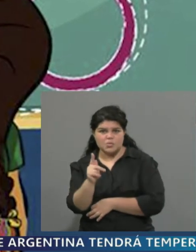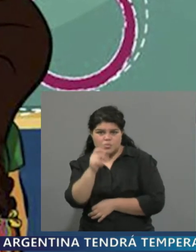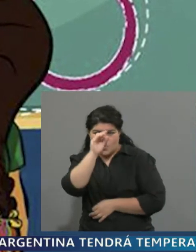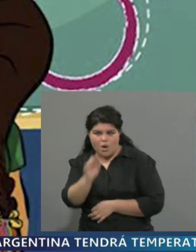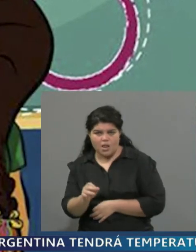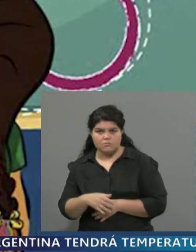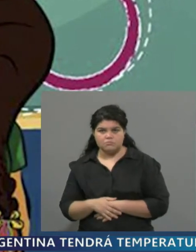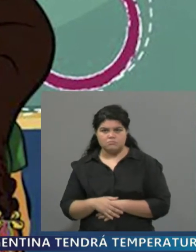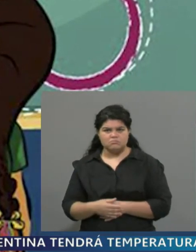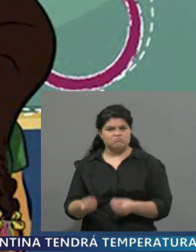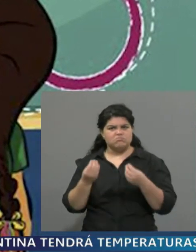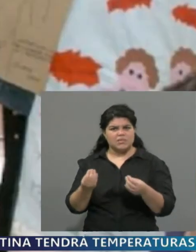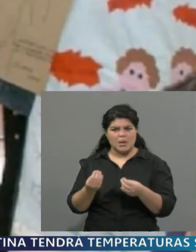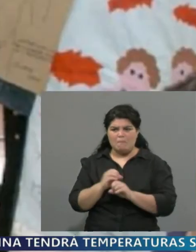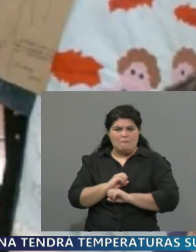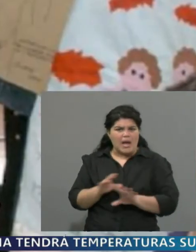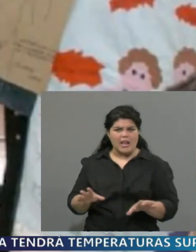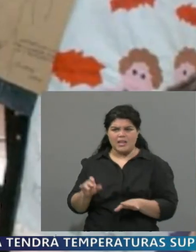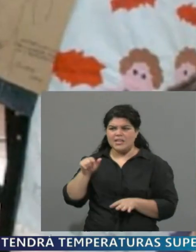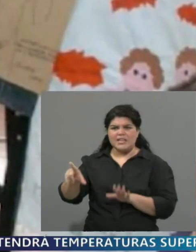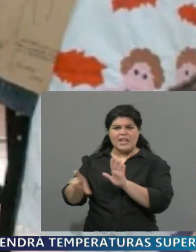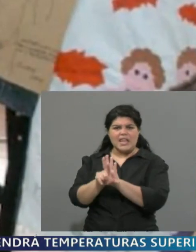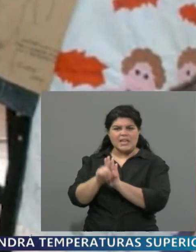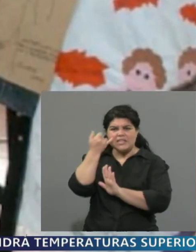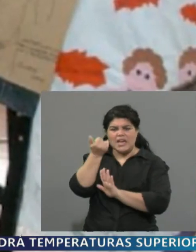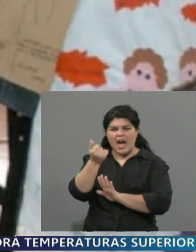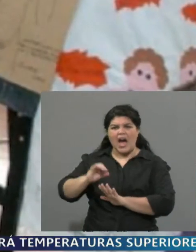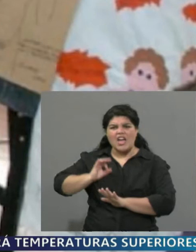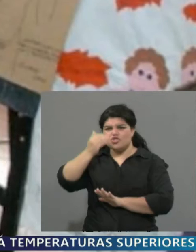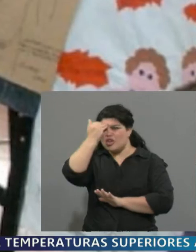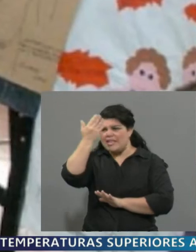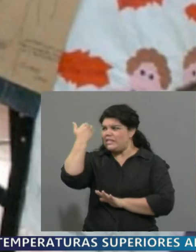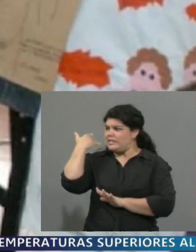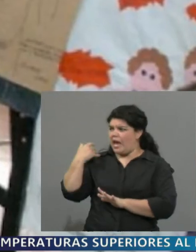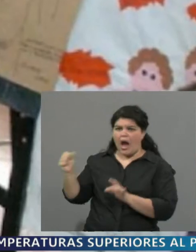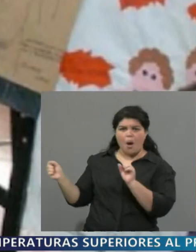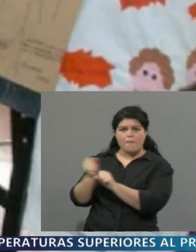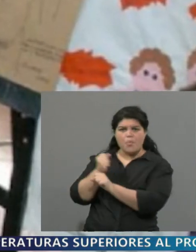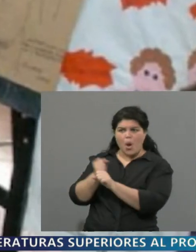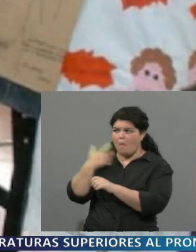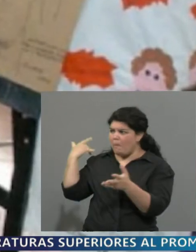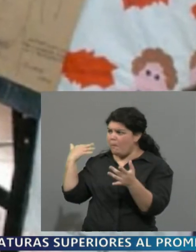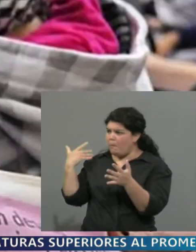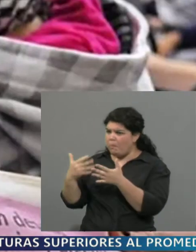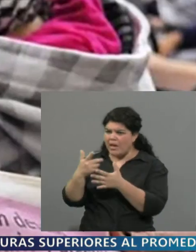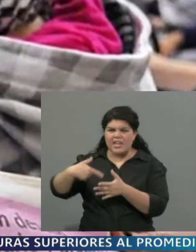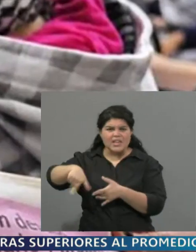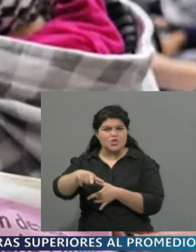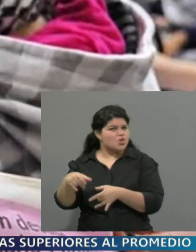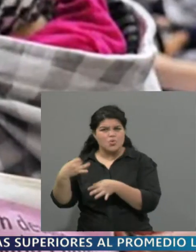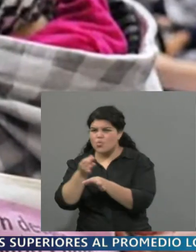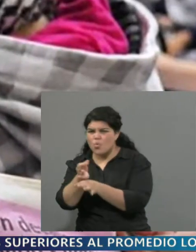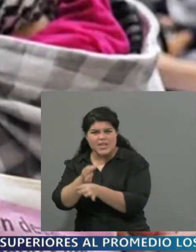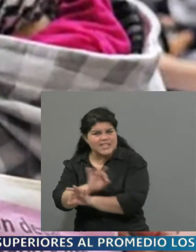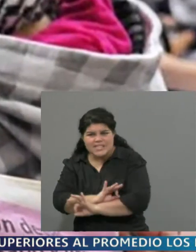tiene ya 15 años, lo repito, porque es lo que llama la atención. Y la importancia de la ESI tiene